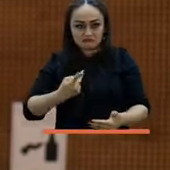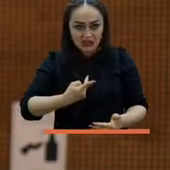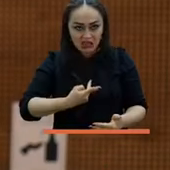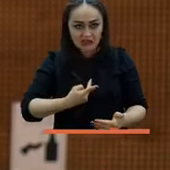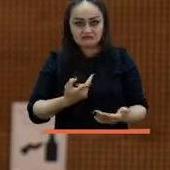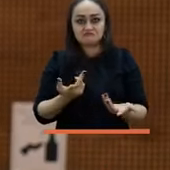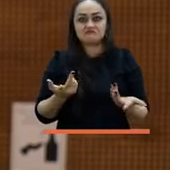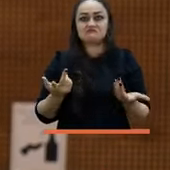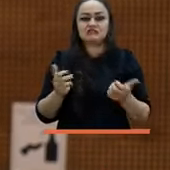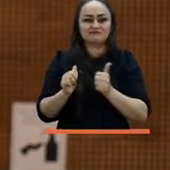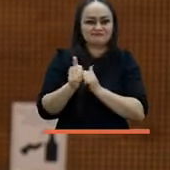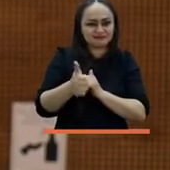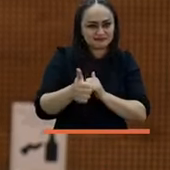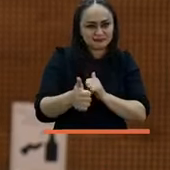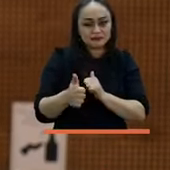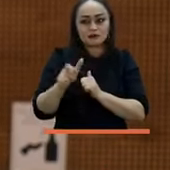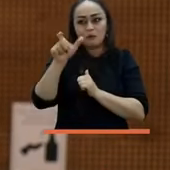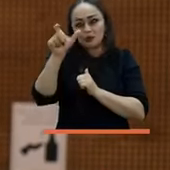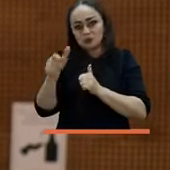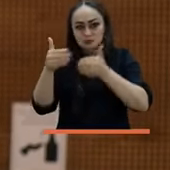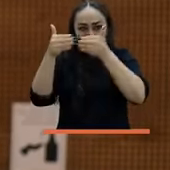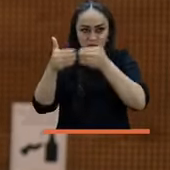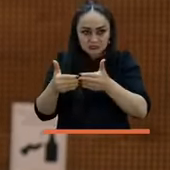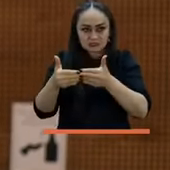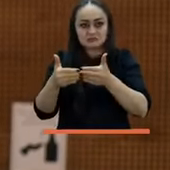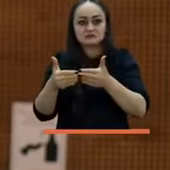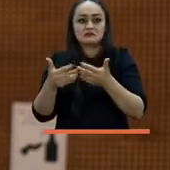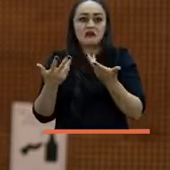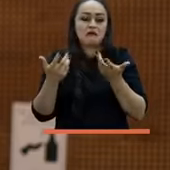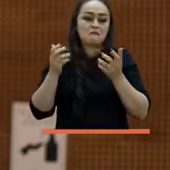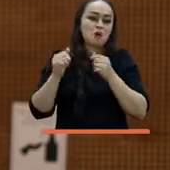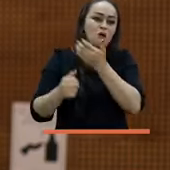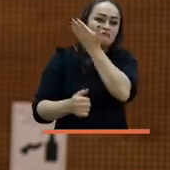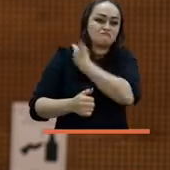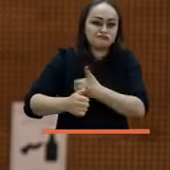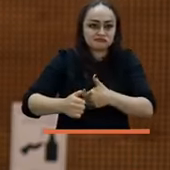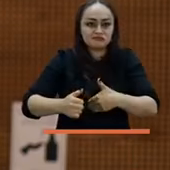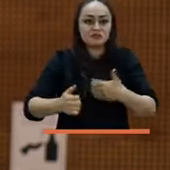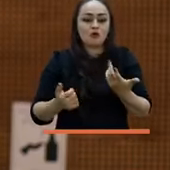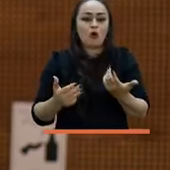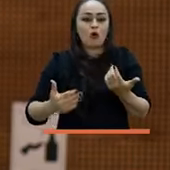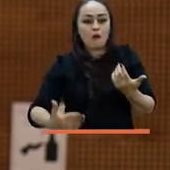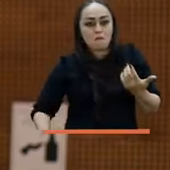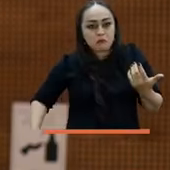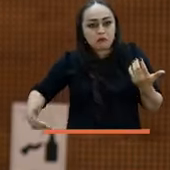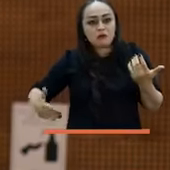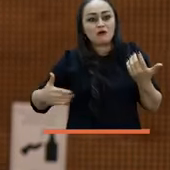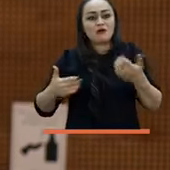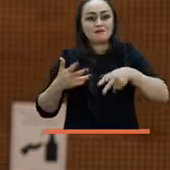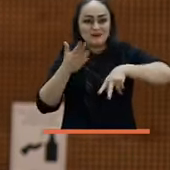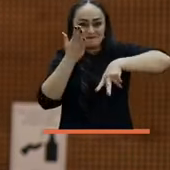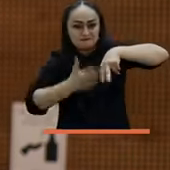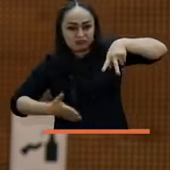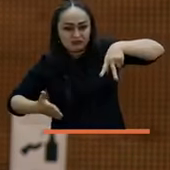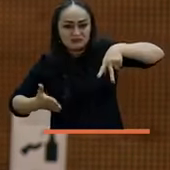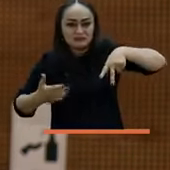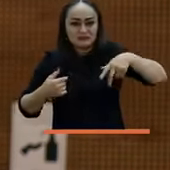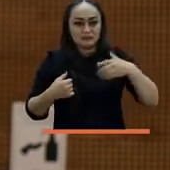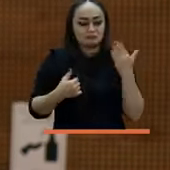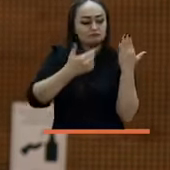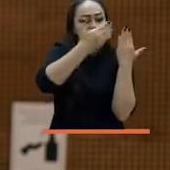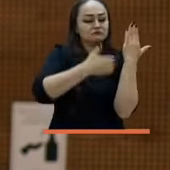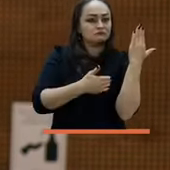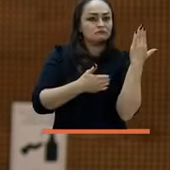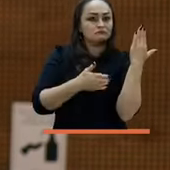persona de pronto con discapacidad motora que le falta un brazo que le falta una pierna y entonces siente vergüenza siente vergüenza